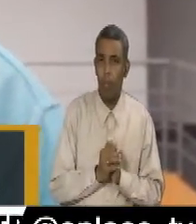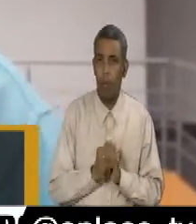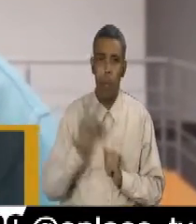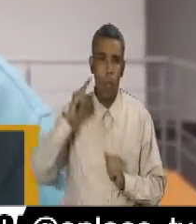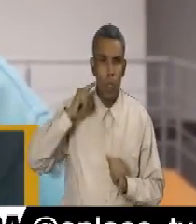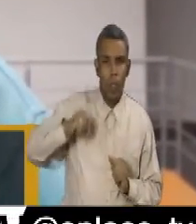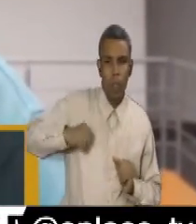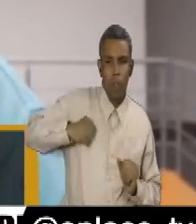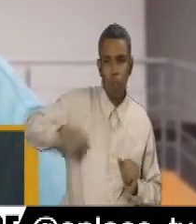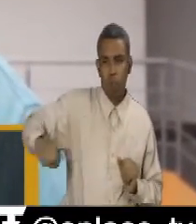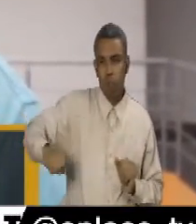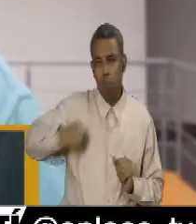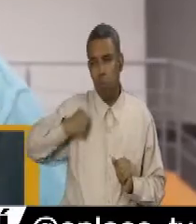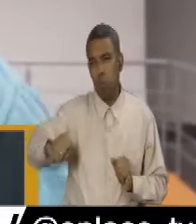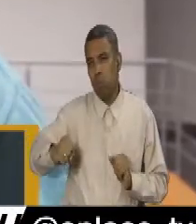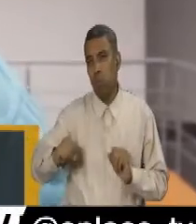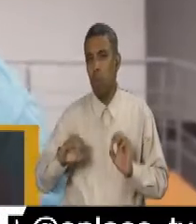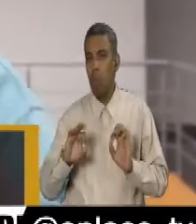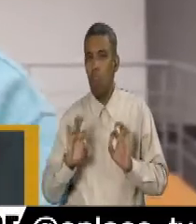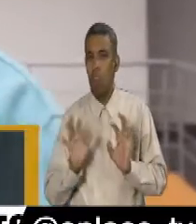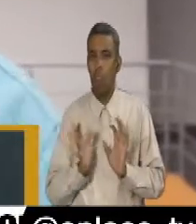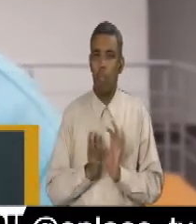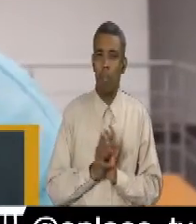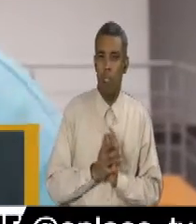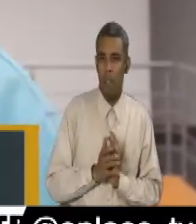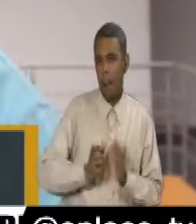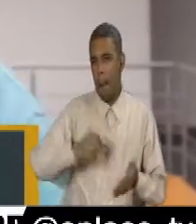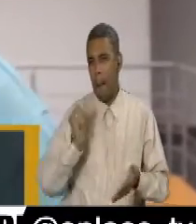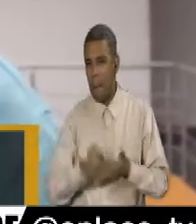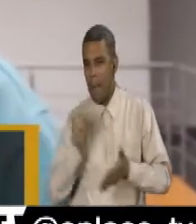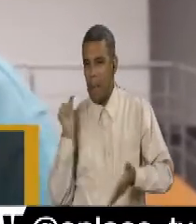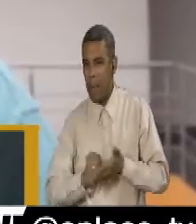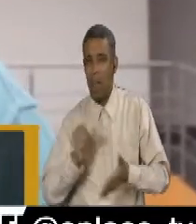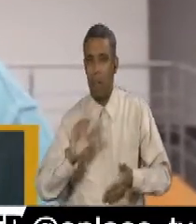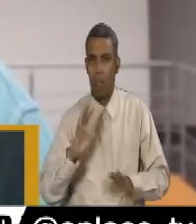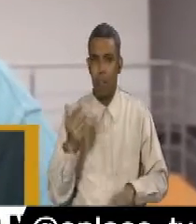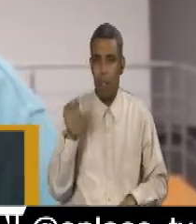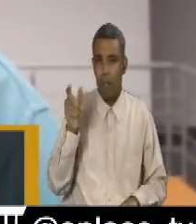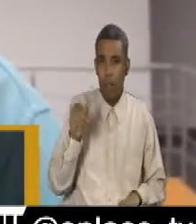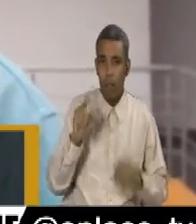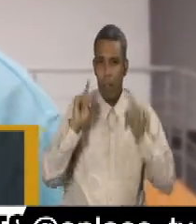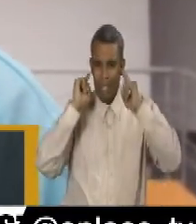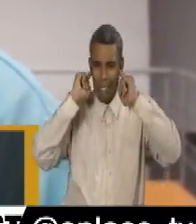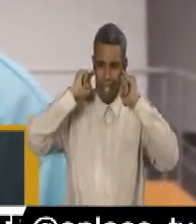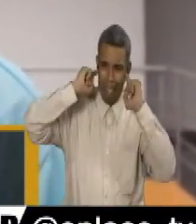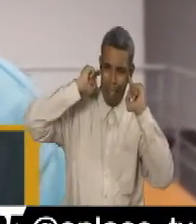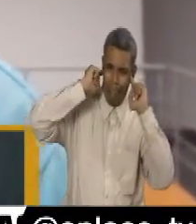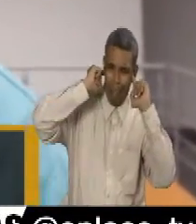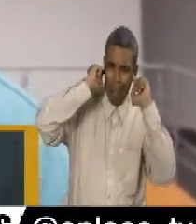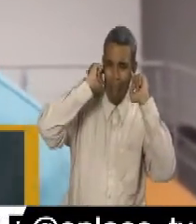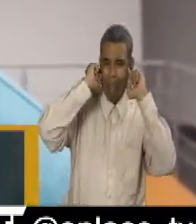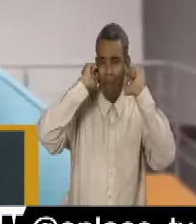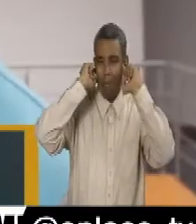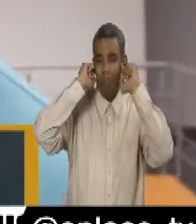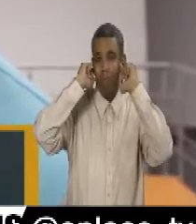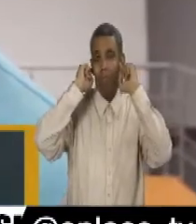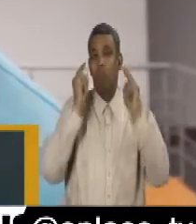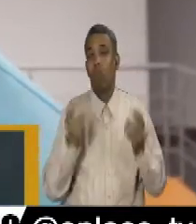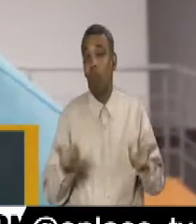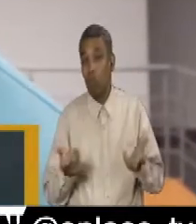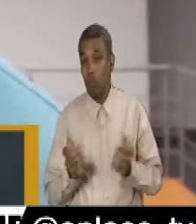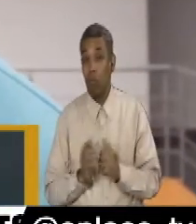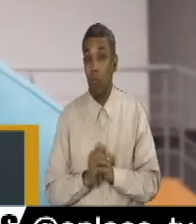o ruido por contaminación o ruido que provoque una perturbación, ¿sí? Maneja desde